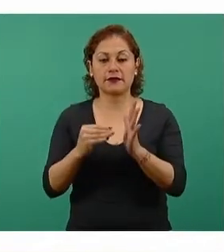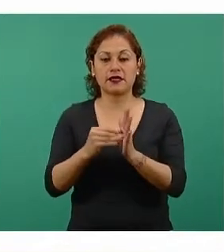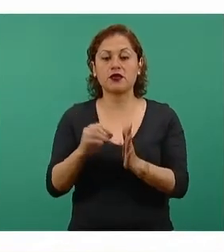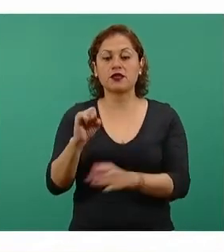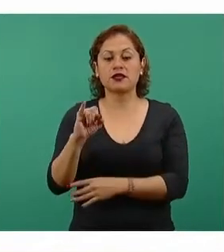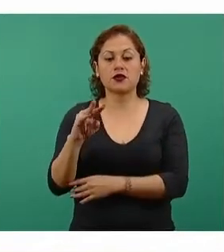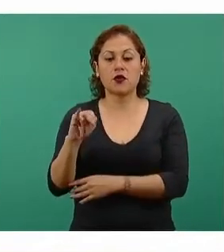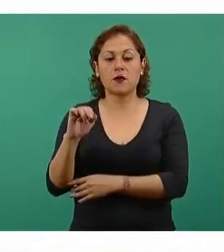V.